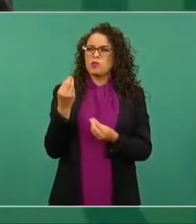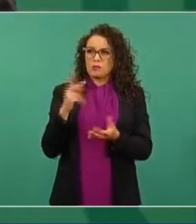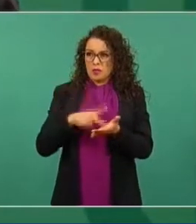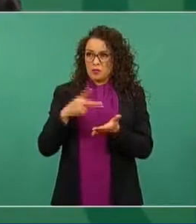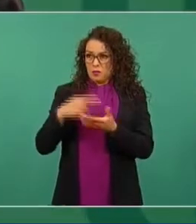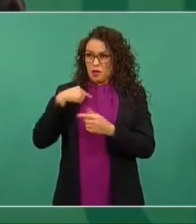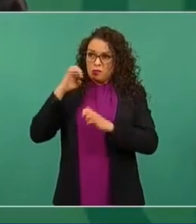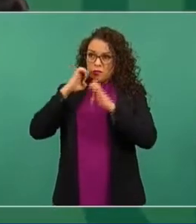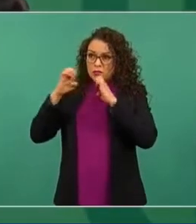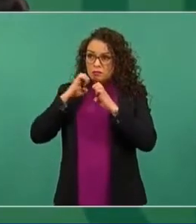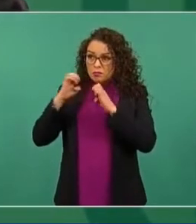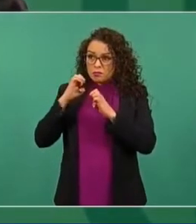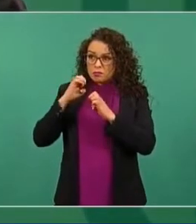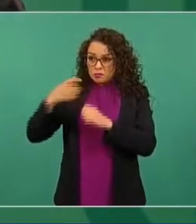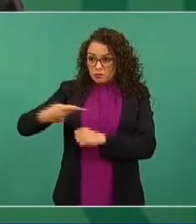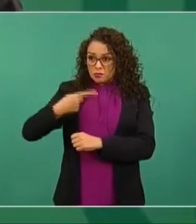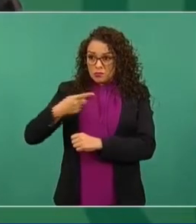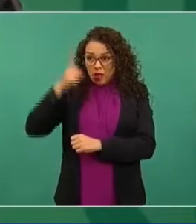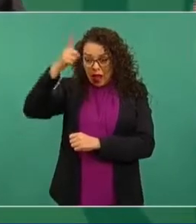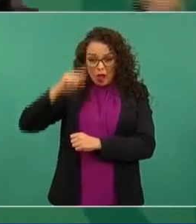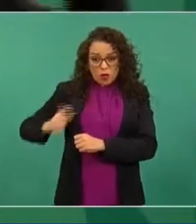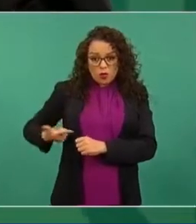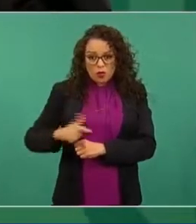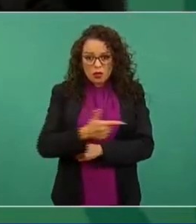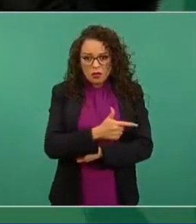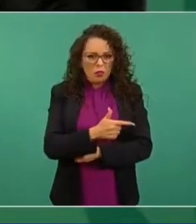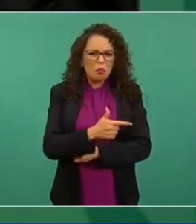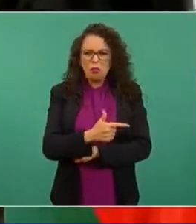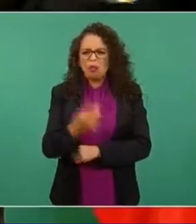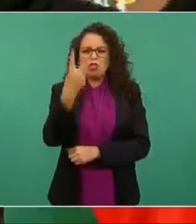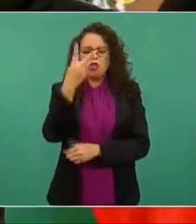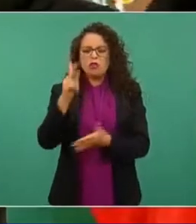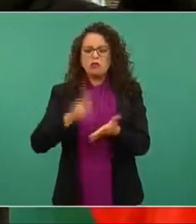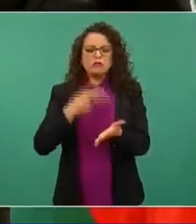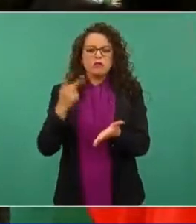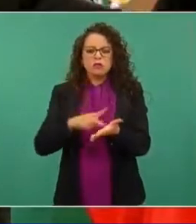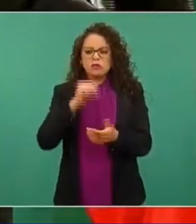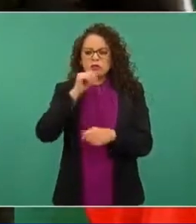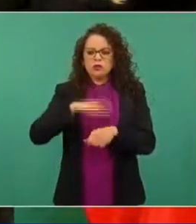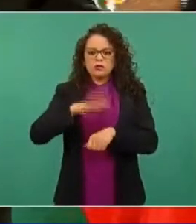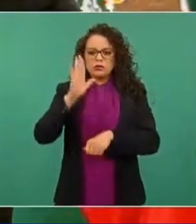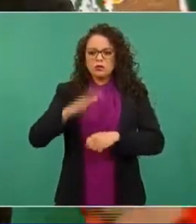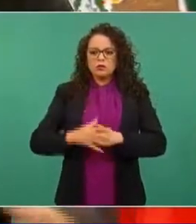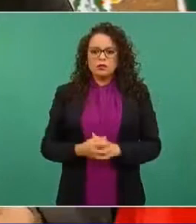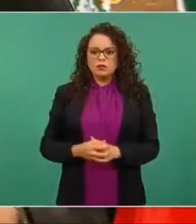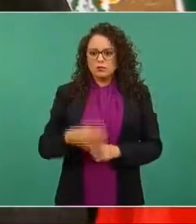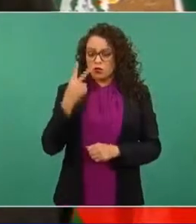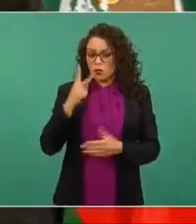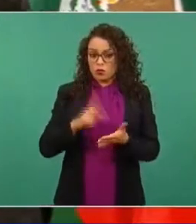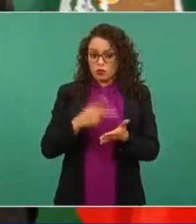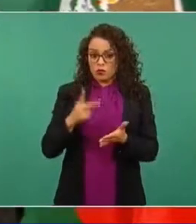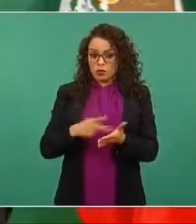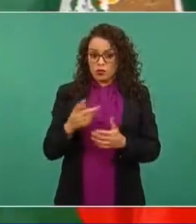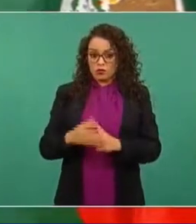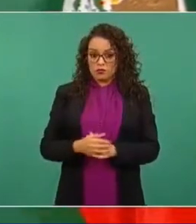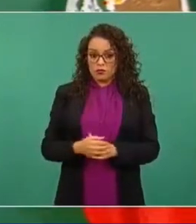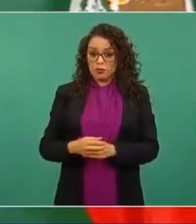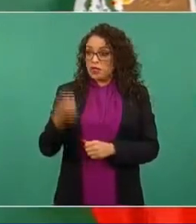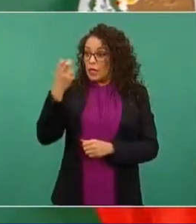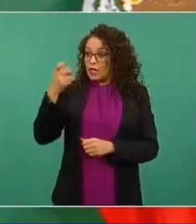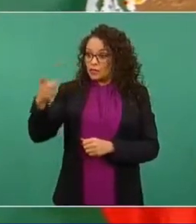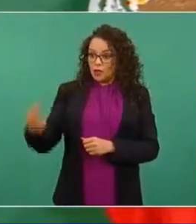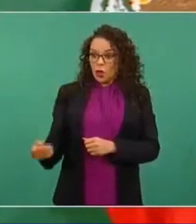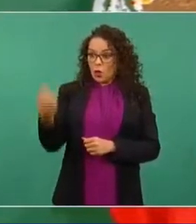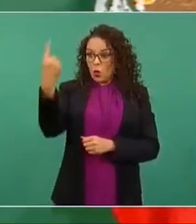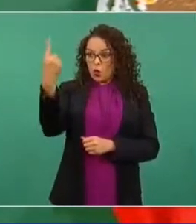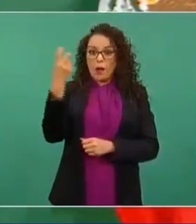veces en Guanajuato, en el tiempo que fui opositor, 2 veces, y esa fue una vez, por eso no se me